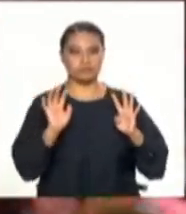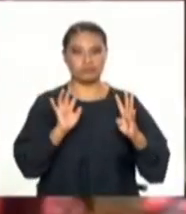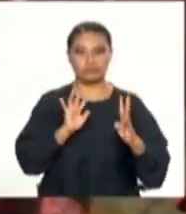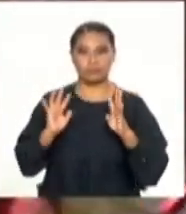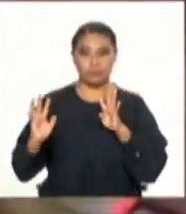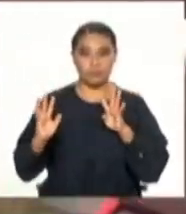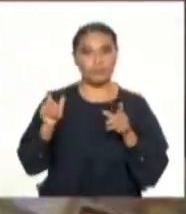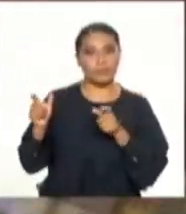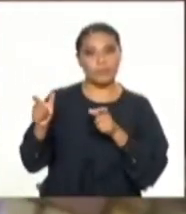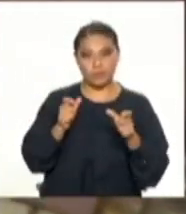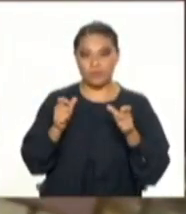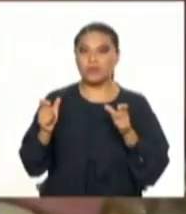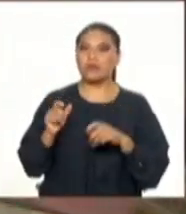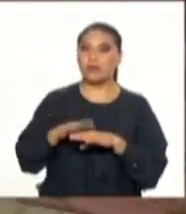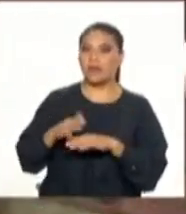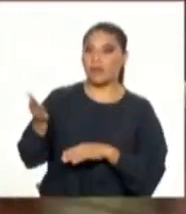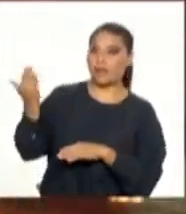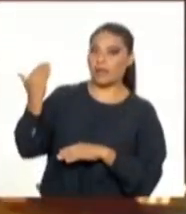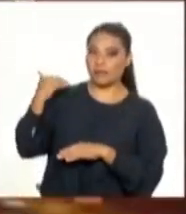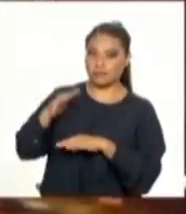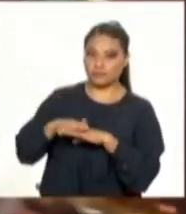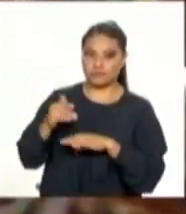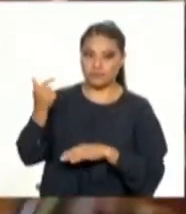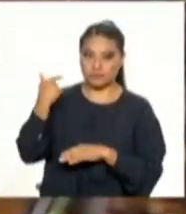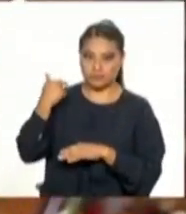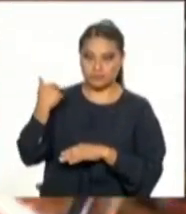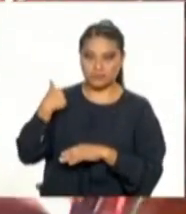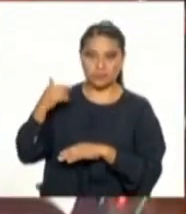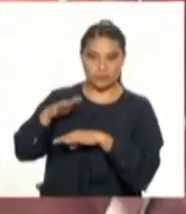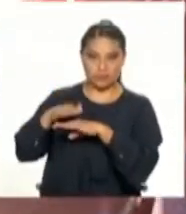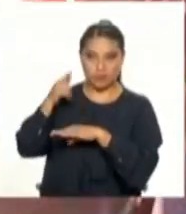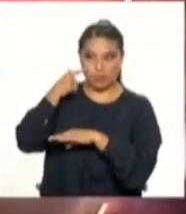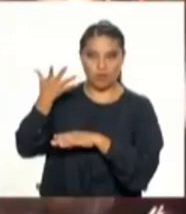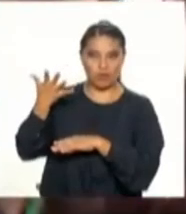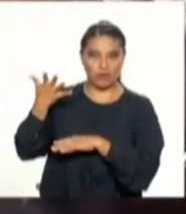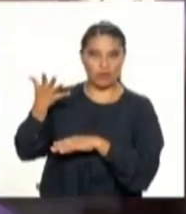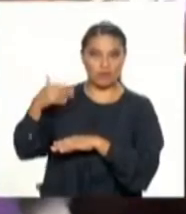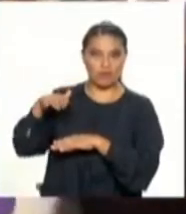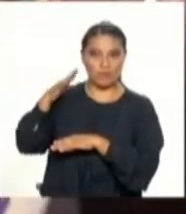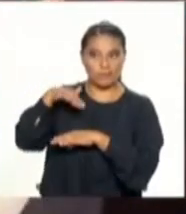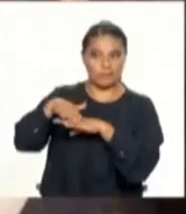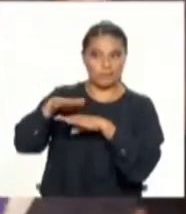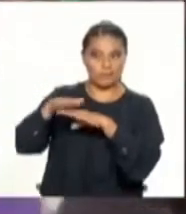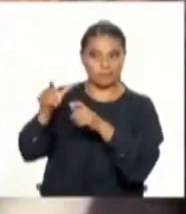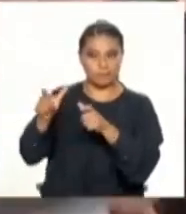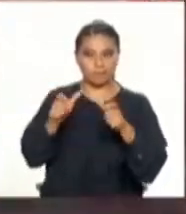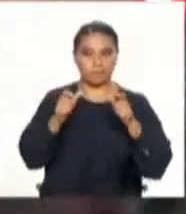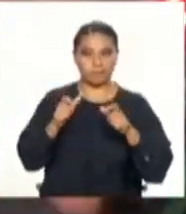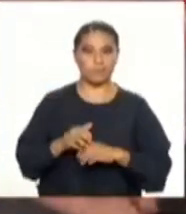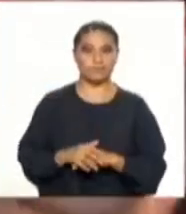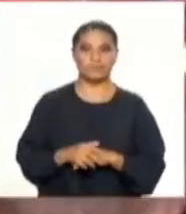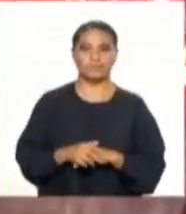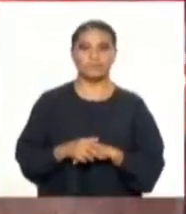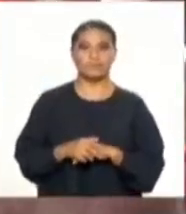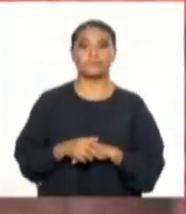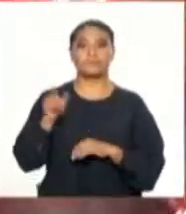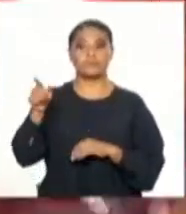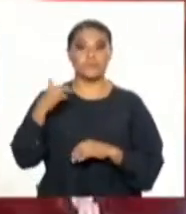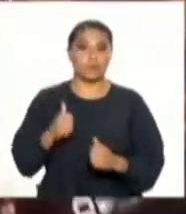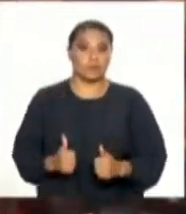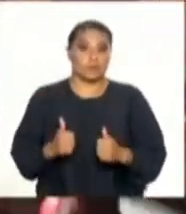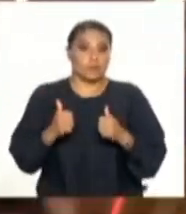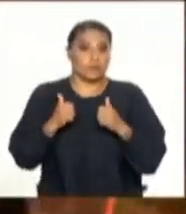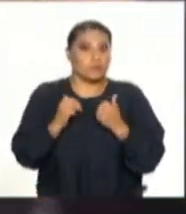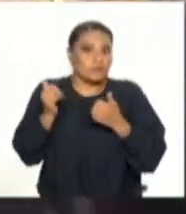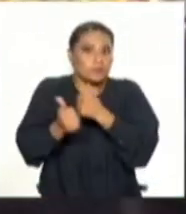Nacional, que desde la llegada de internacionales del aeropuerto Jorge Chávez la tiene resguardada. Porque hay que decirlo, su vida también quizás